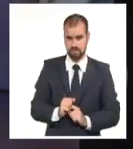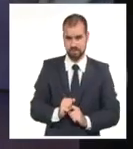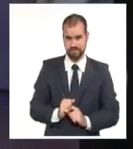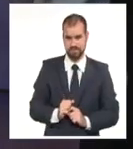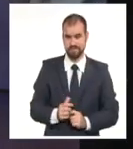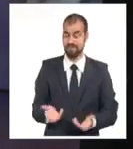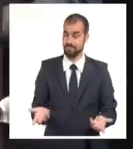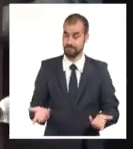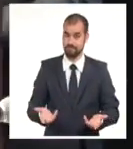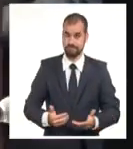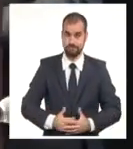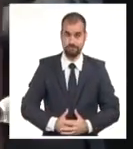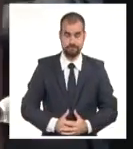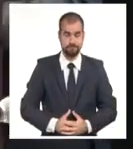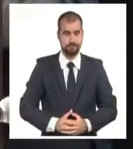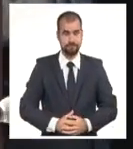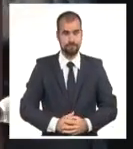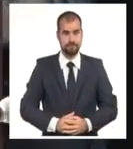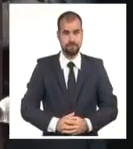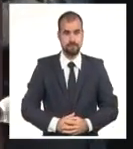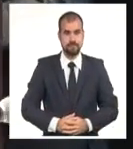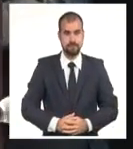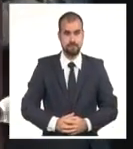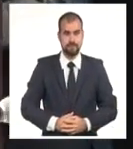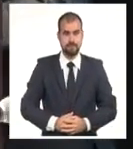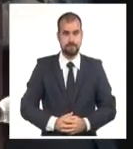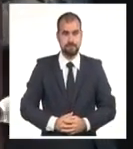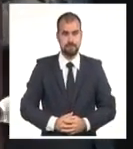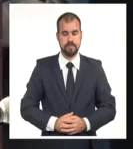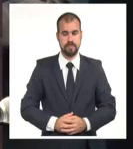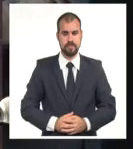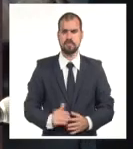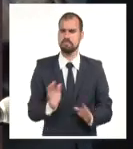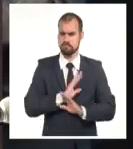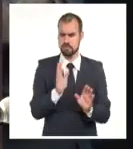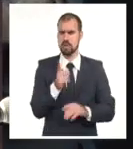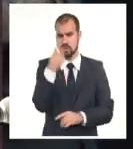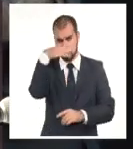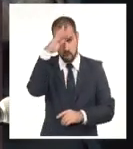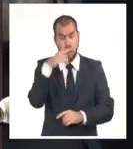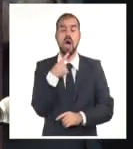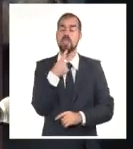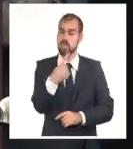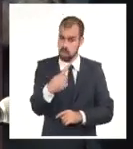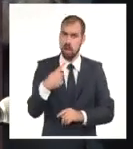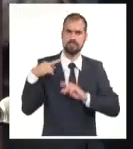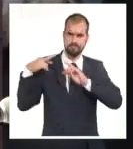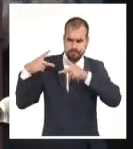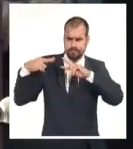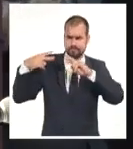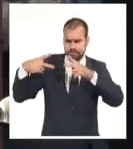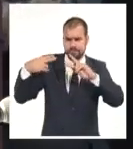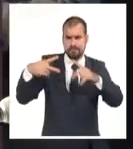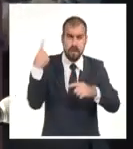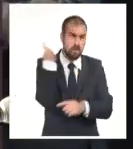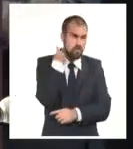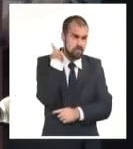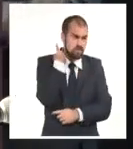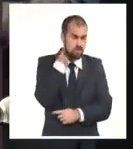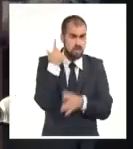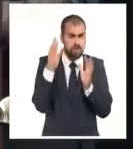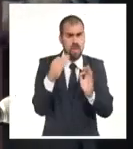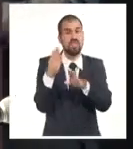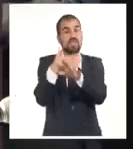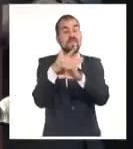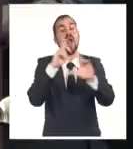países europeos. Sobre todo esto, Cuba ha venido alertando de manera permanente y oportuna en los